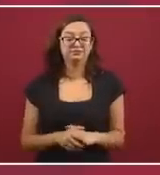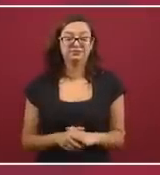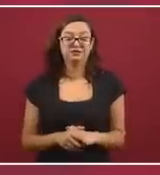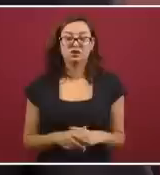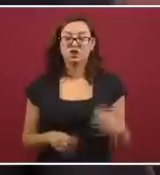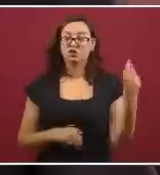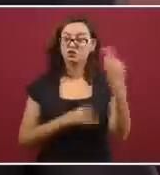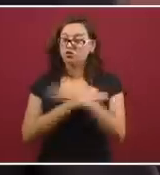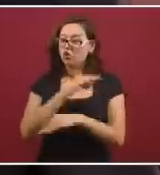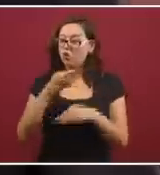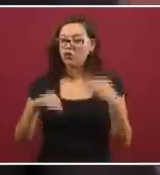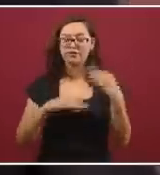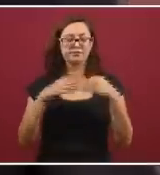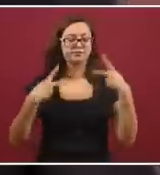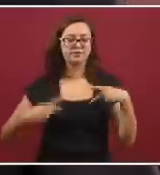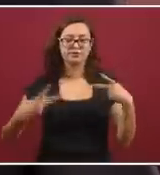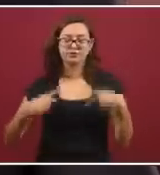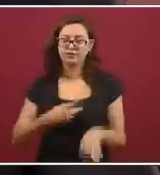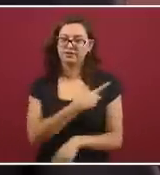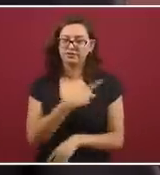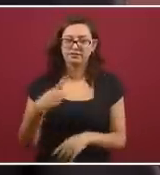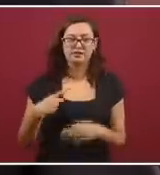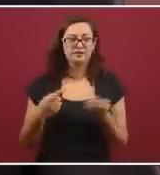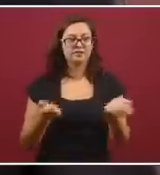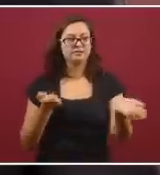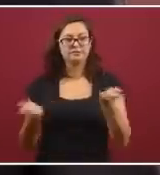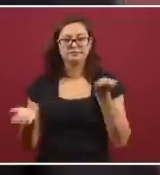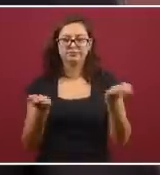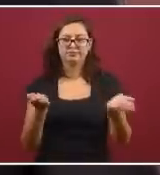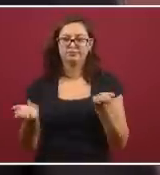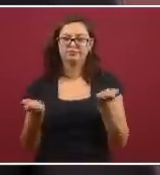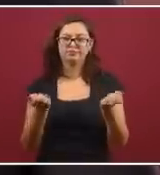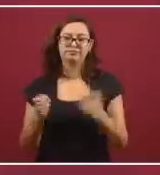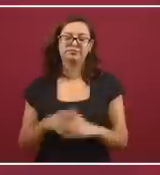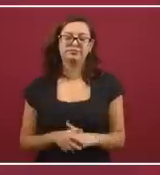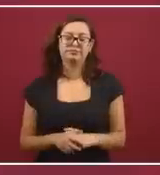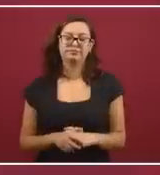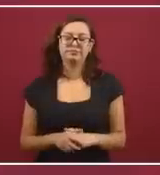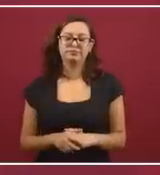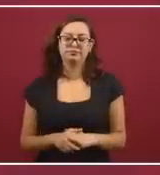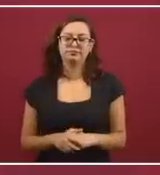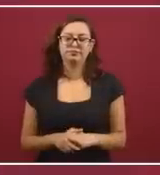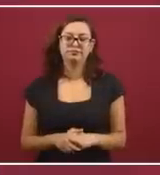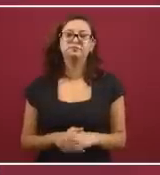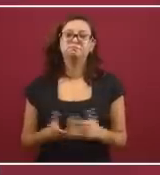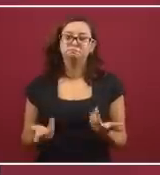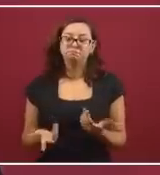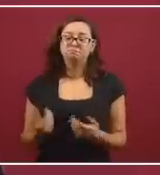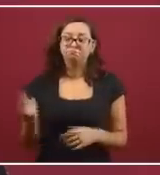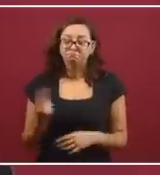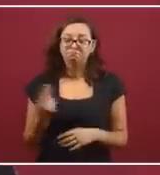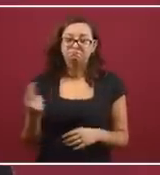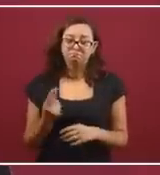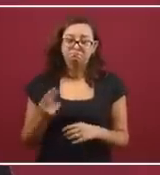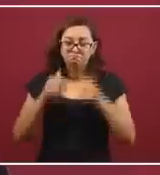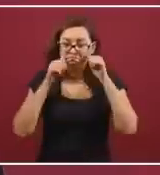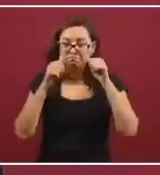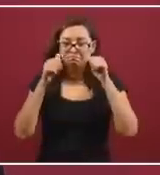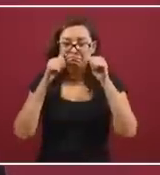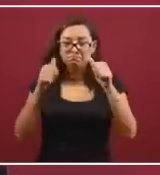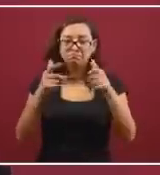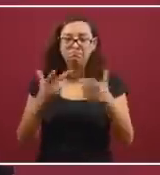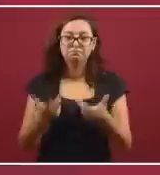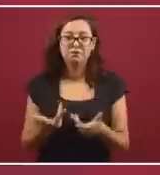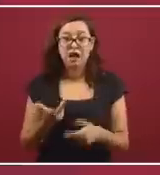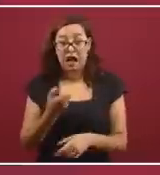tenemos que hacer ejercicio todo el mundo este procurar no va a hacerlo claro no es